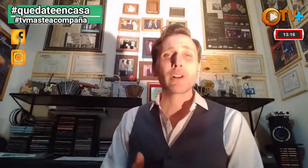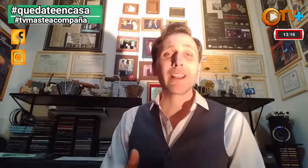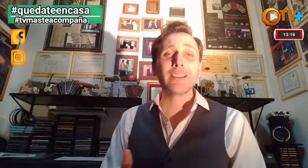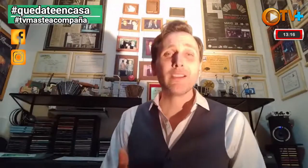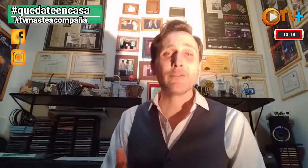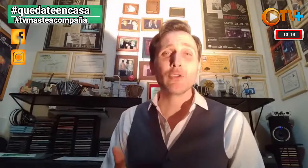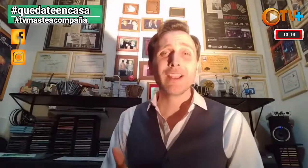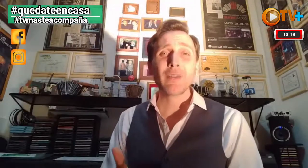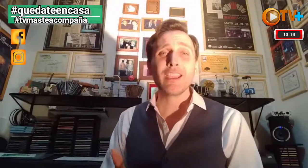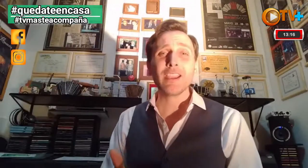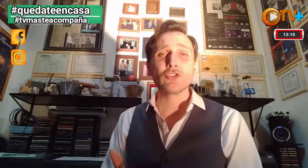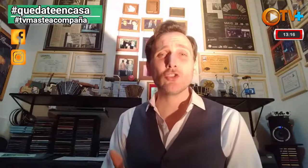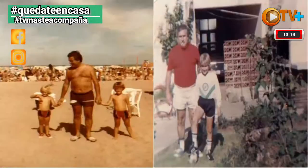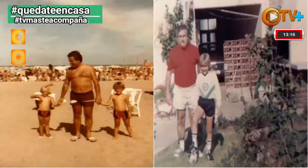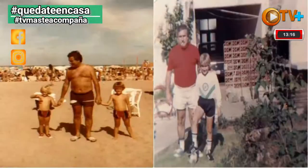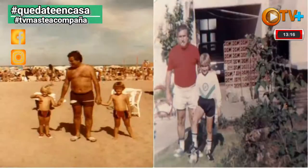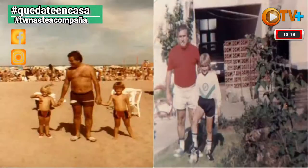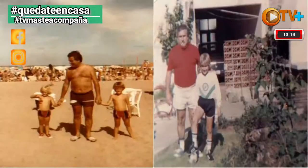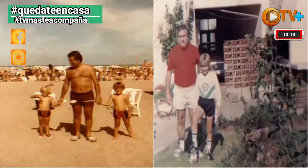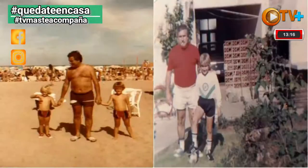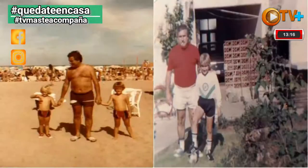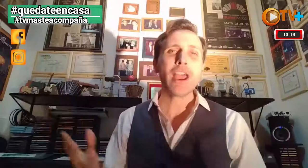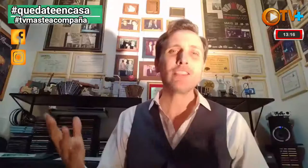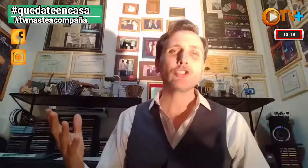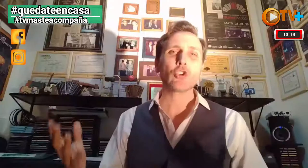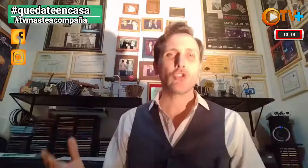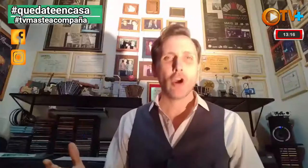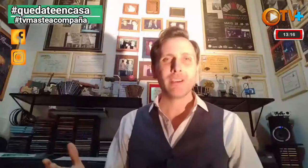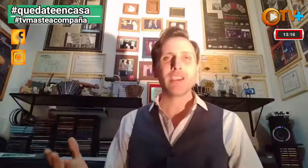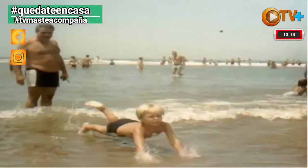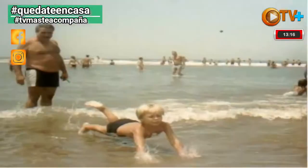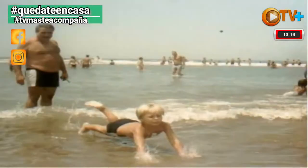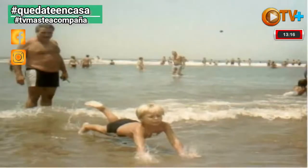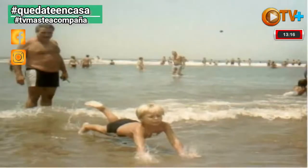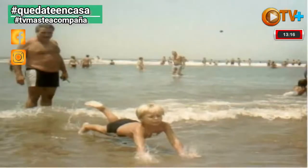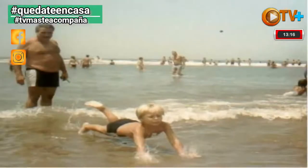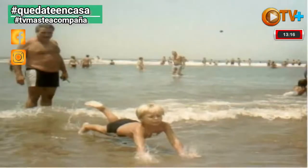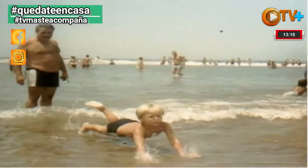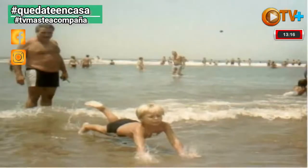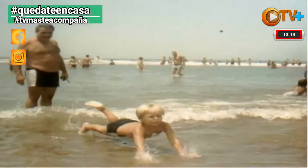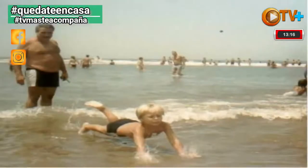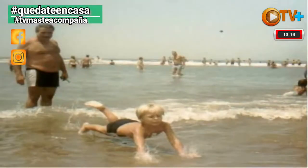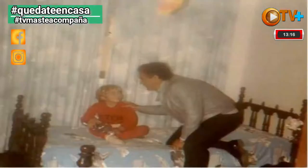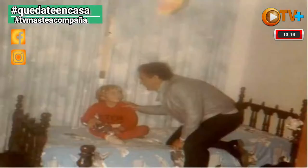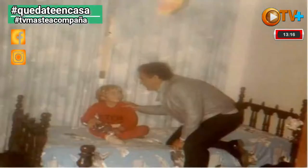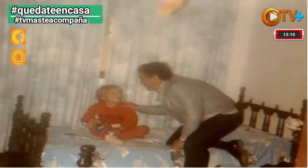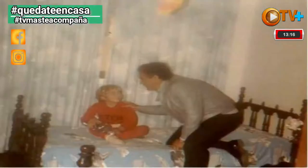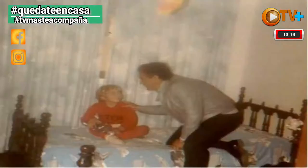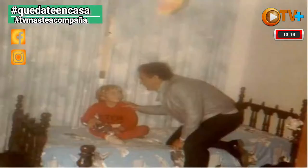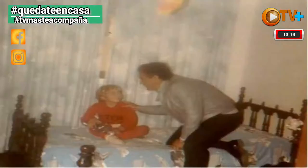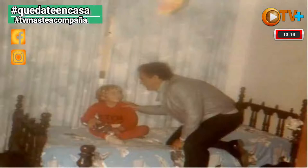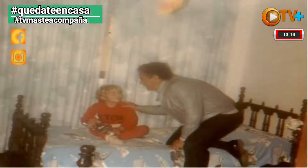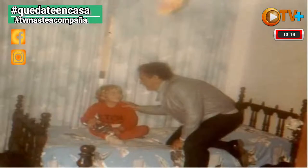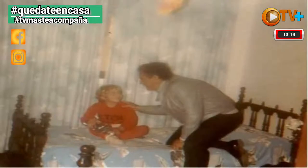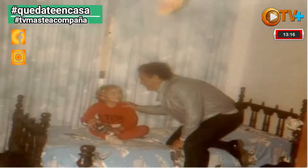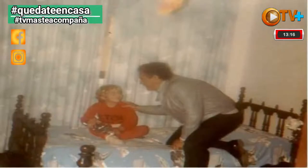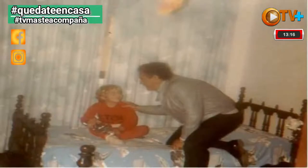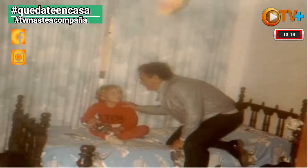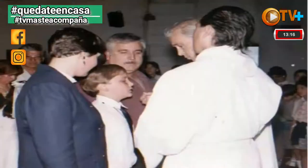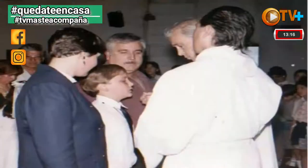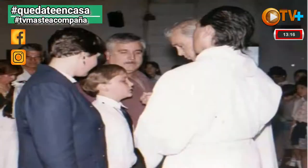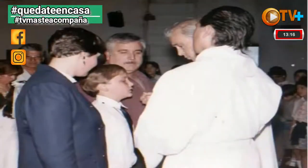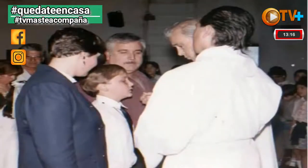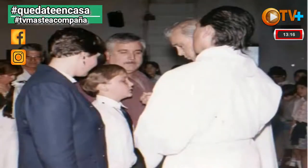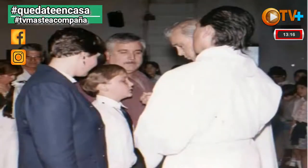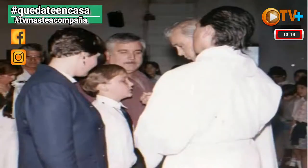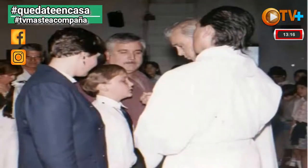De purrete fui travieso, más revuelto que un ovillo. Vos supiste aconsejarme hacerme hombre